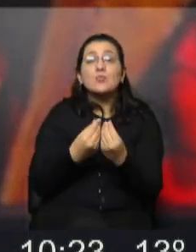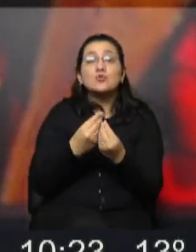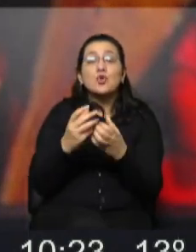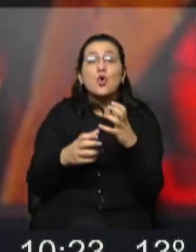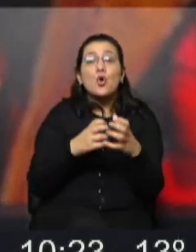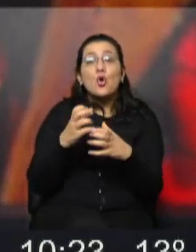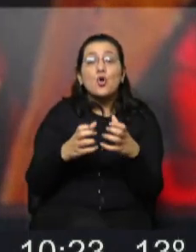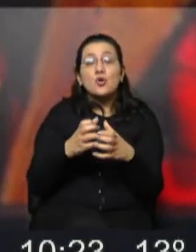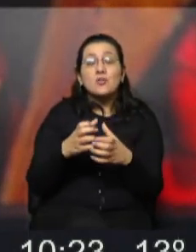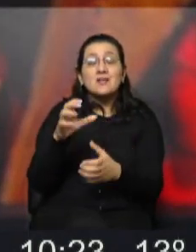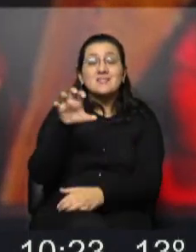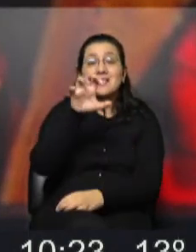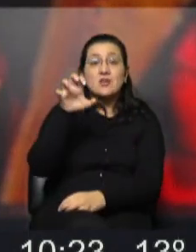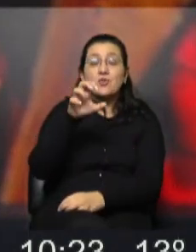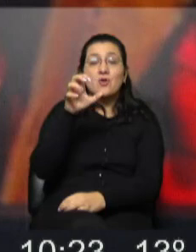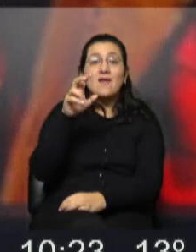El verde y rojo.